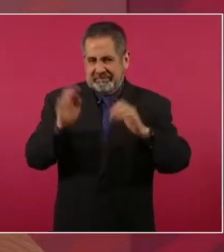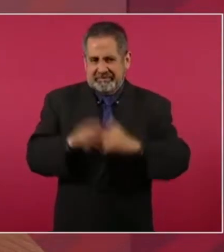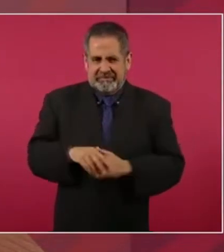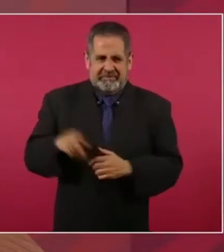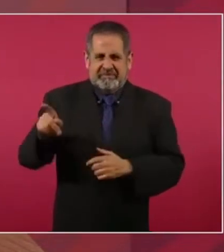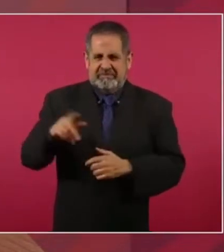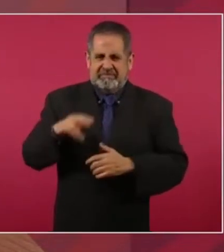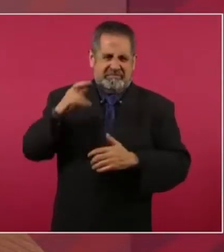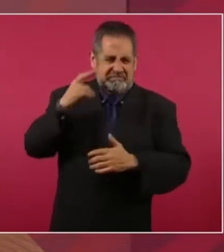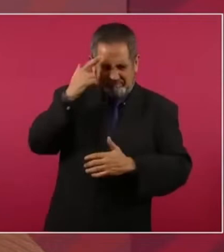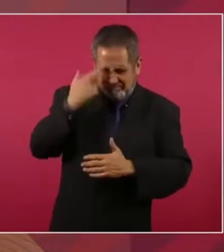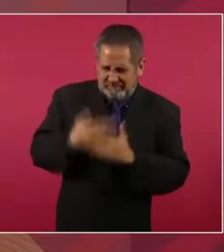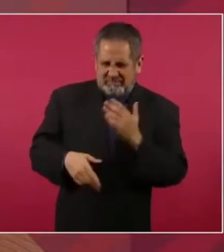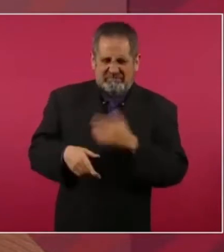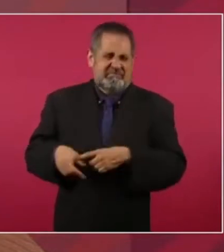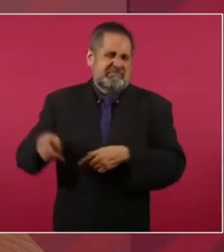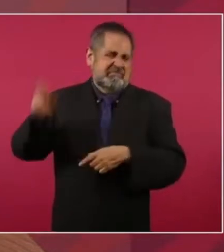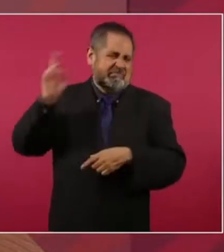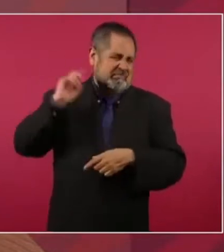déspota, López Obrador